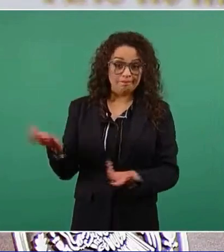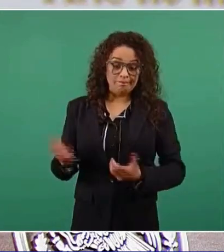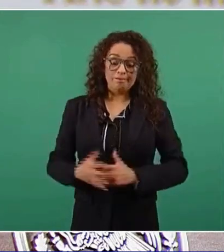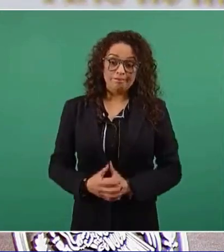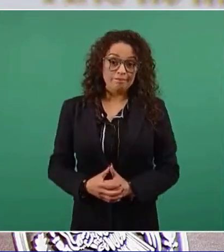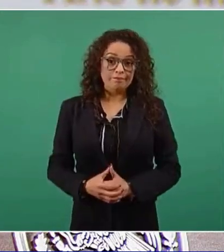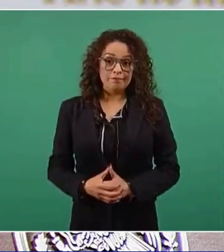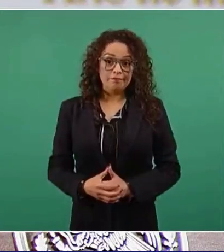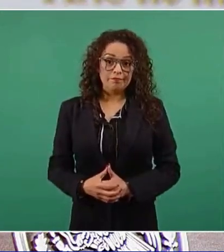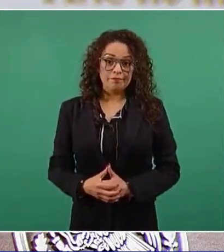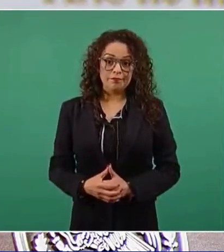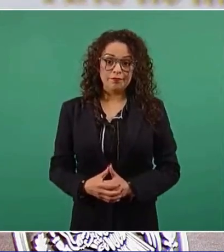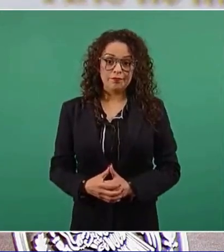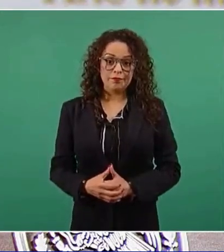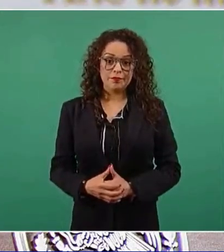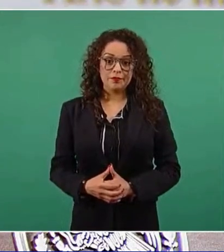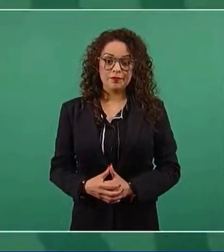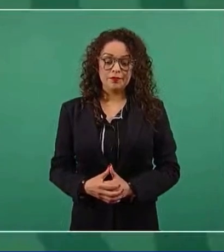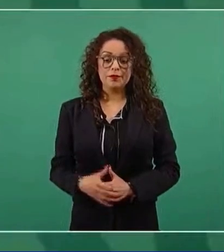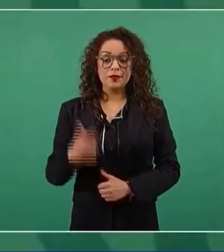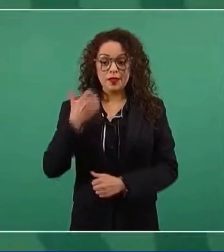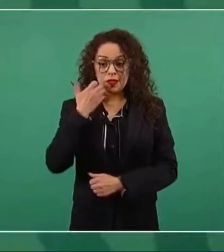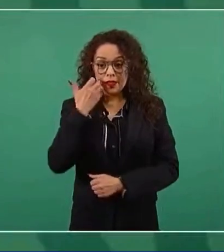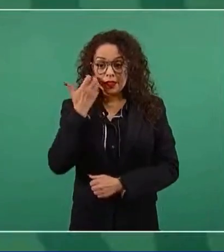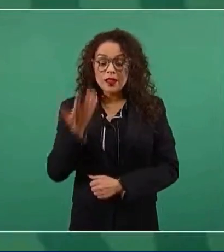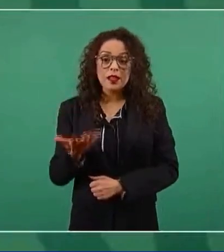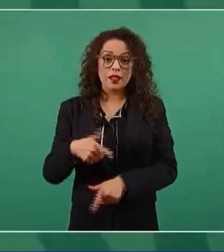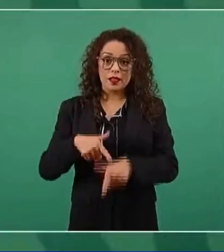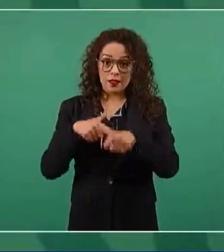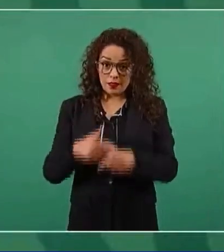Y si quieren más de lo mismo,